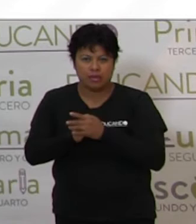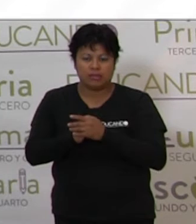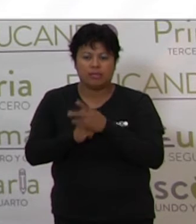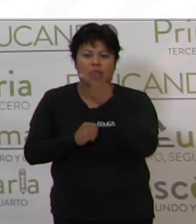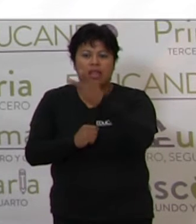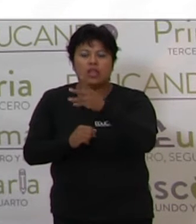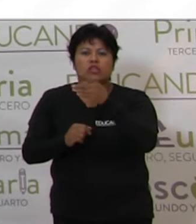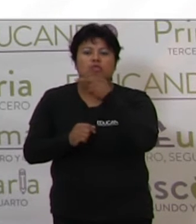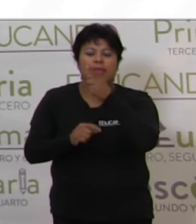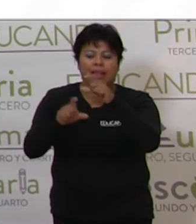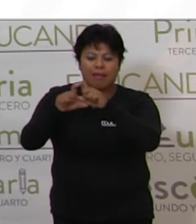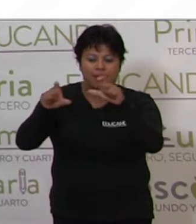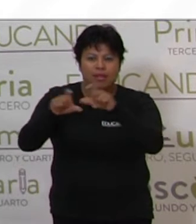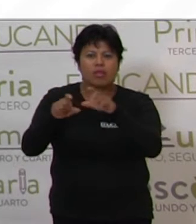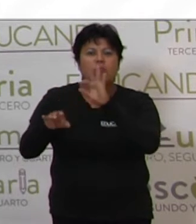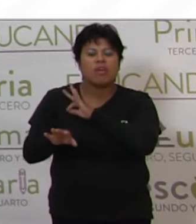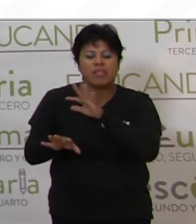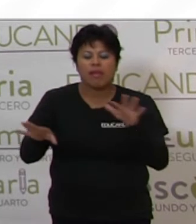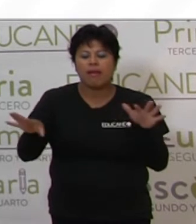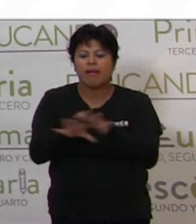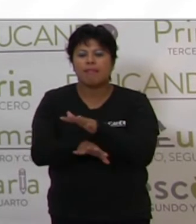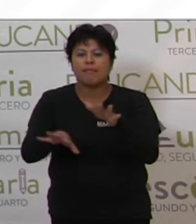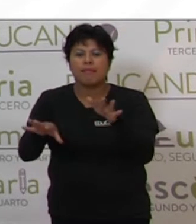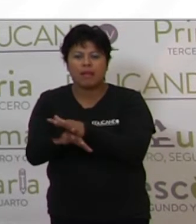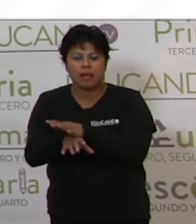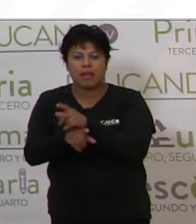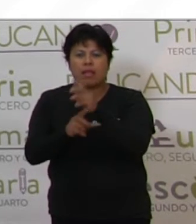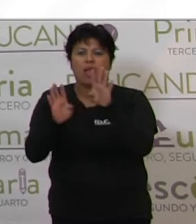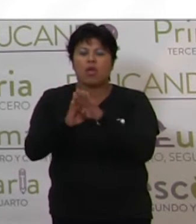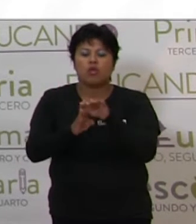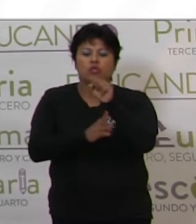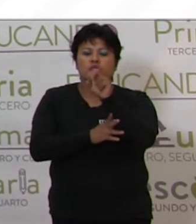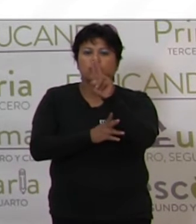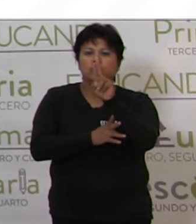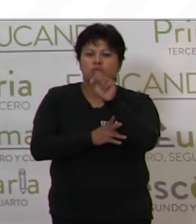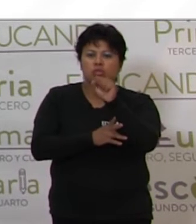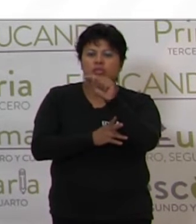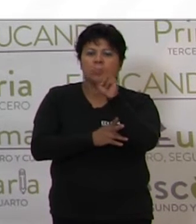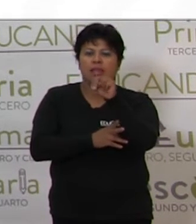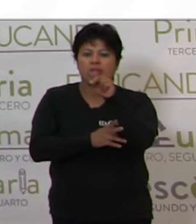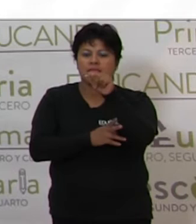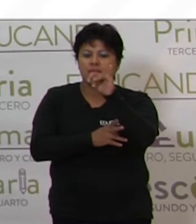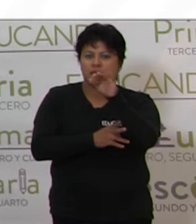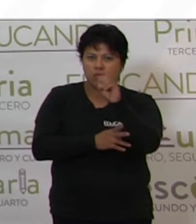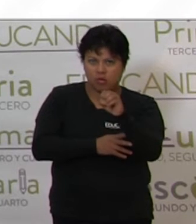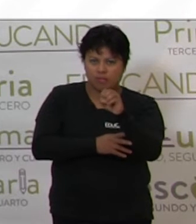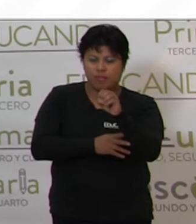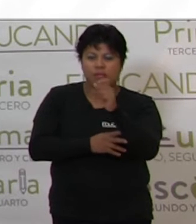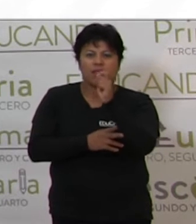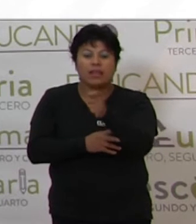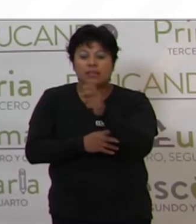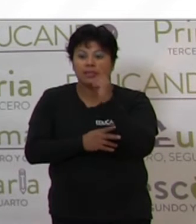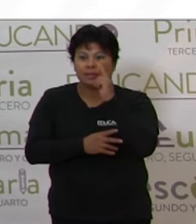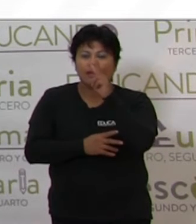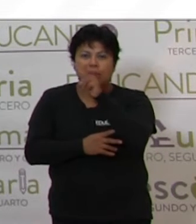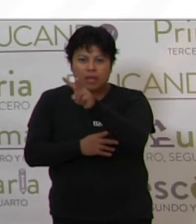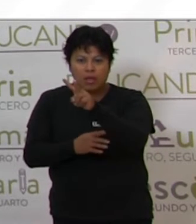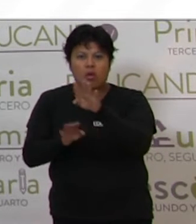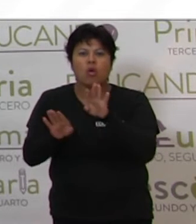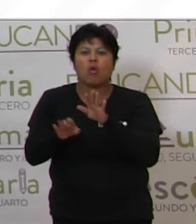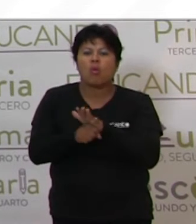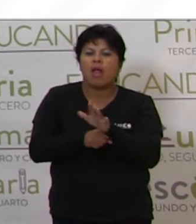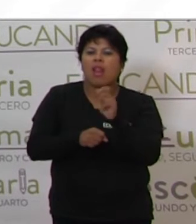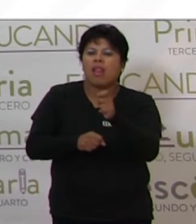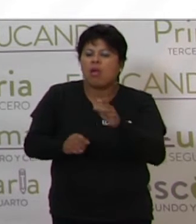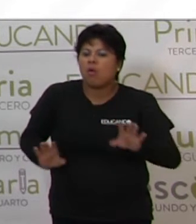cuyos elementos modifican a un sustantivo y que denotan